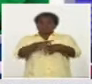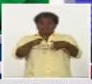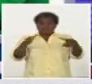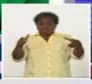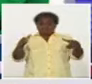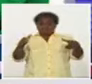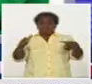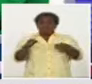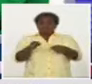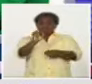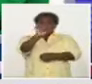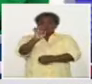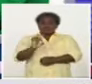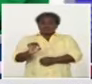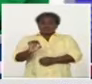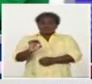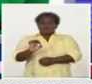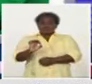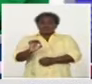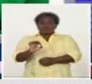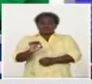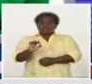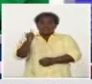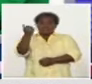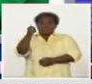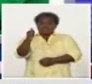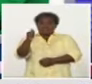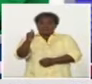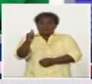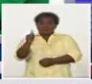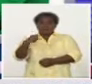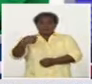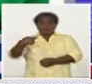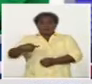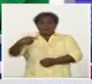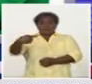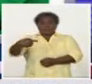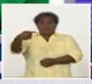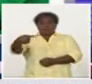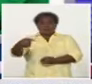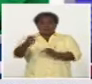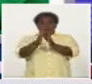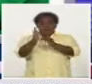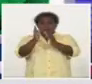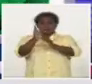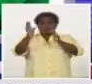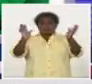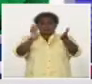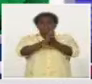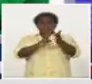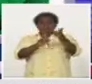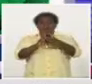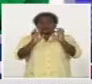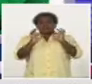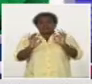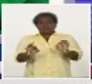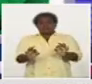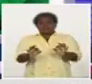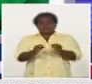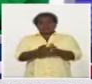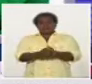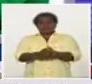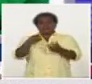promedio lamentablemente de 10 fallecidos por día en este mes de mayo. En el día de ayer